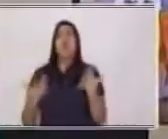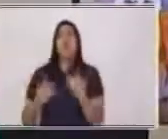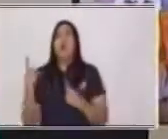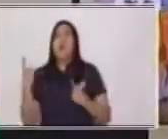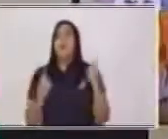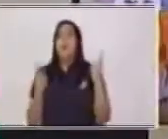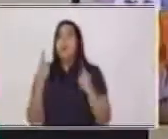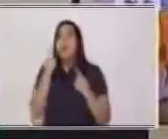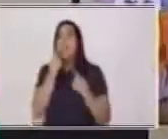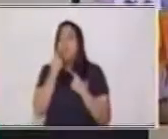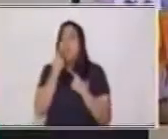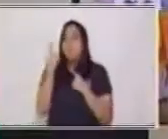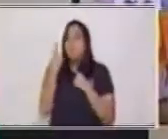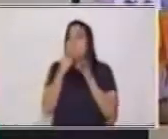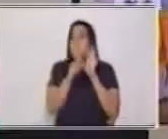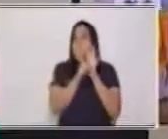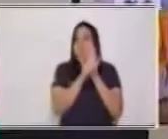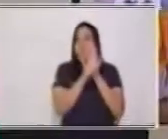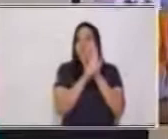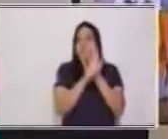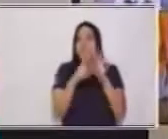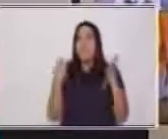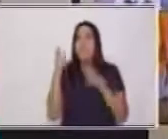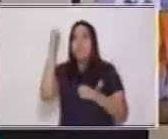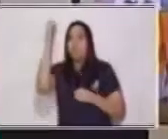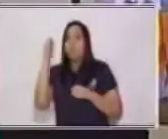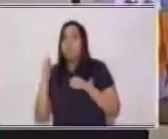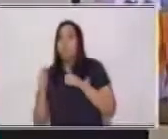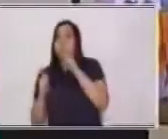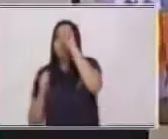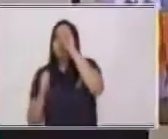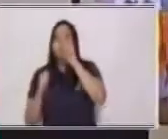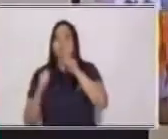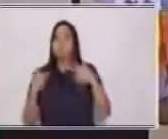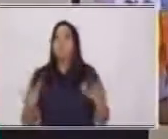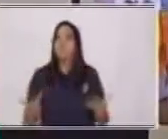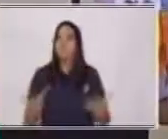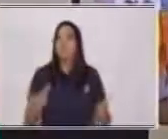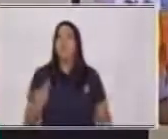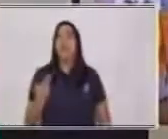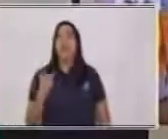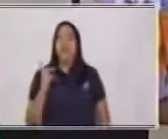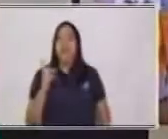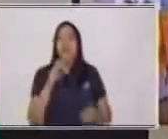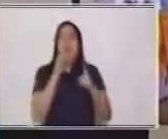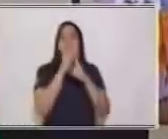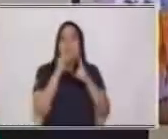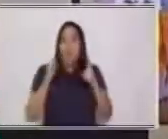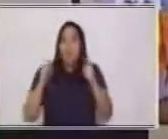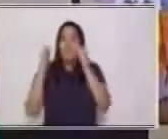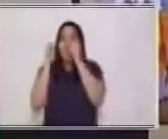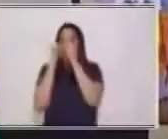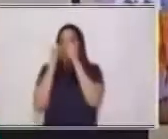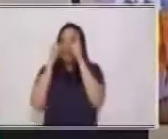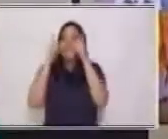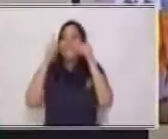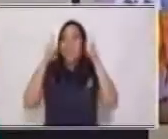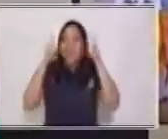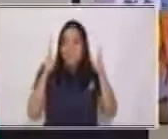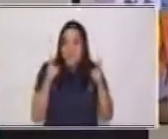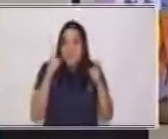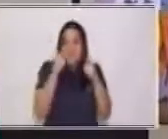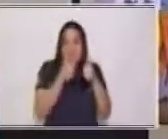al final de la oración? Sí, entonces es una oración exclamativa.